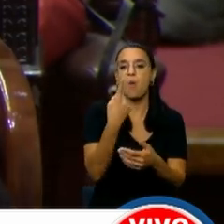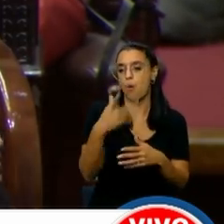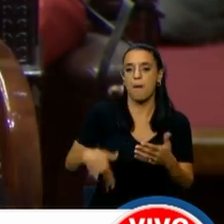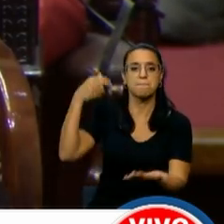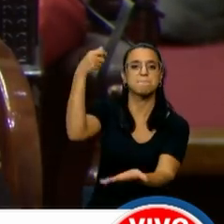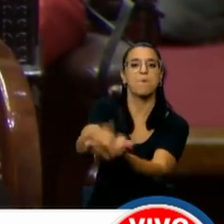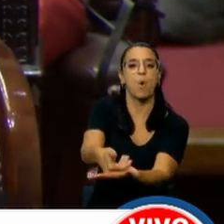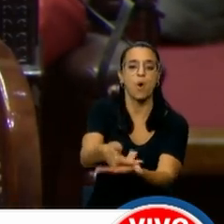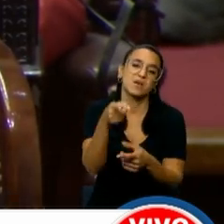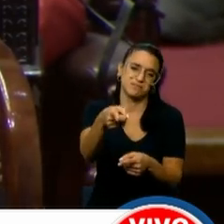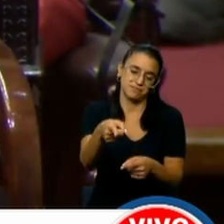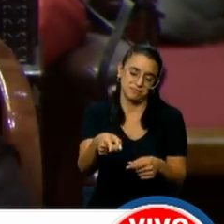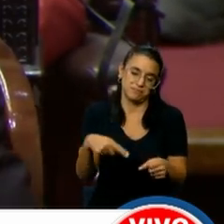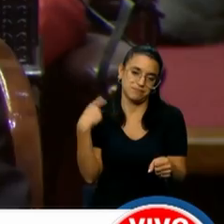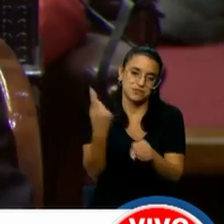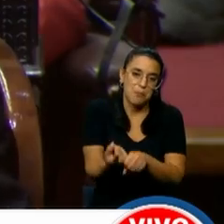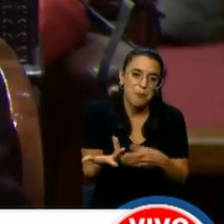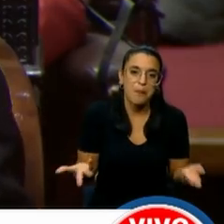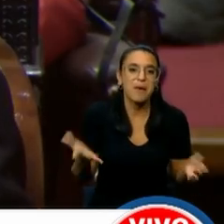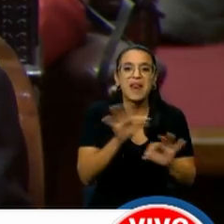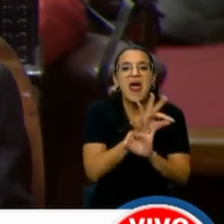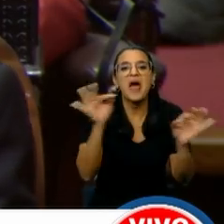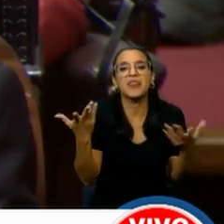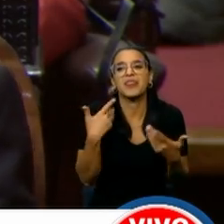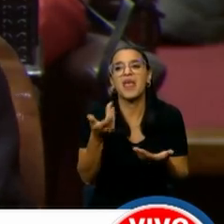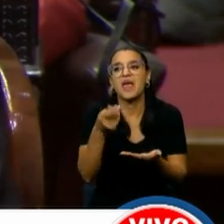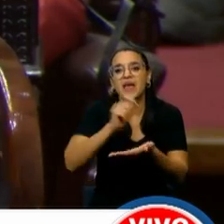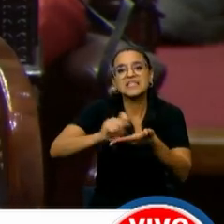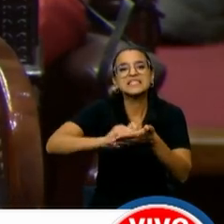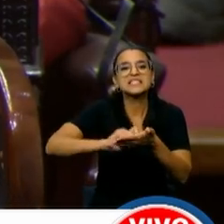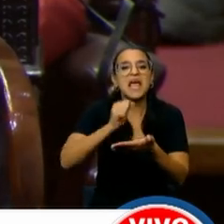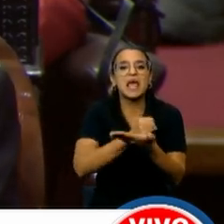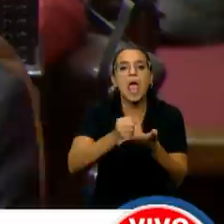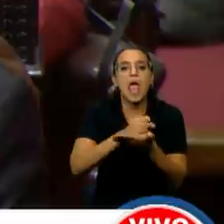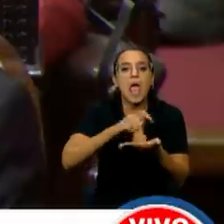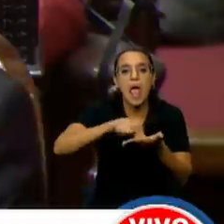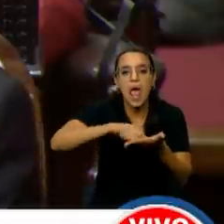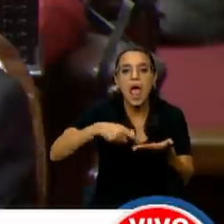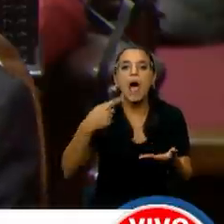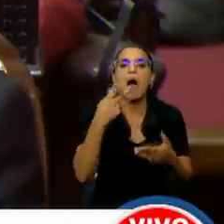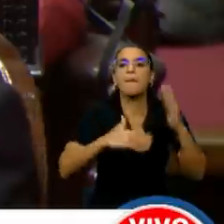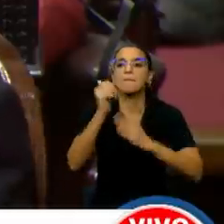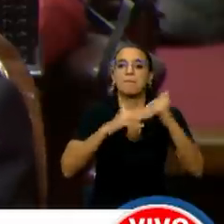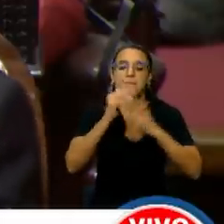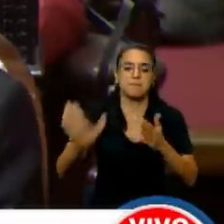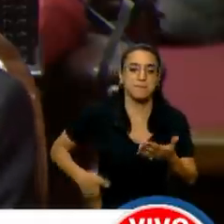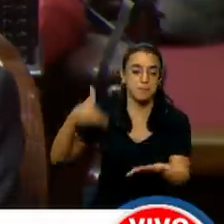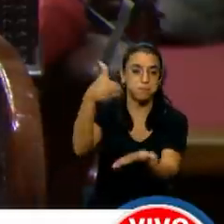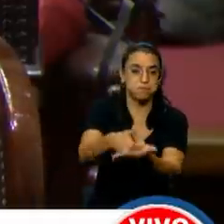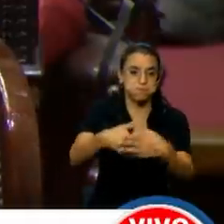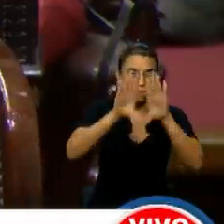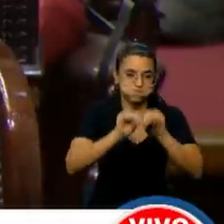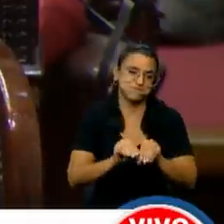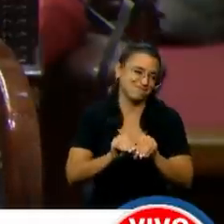claro esto es absolutamente inverosímil porque no hay nadie con una chequera en ningún lugar del mundo haciendo obras y pagando de contado